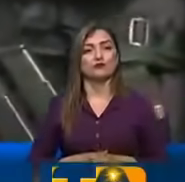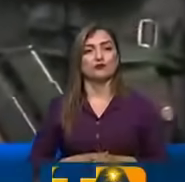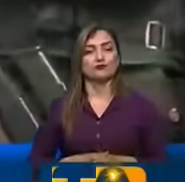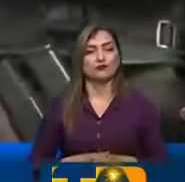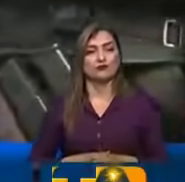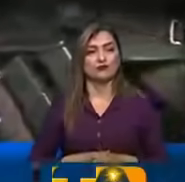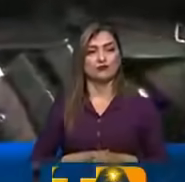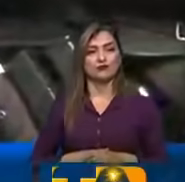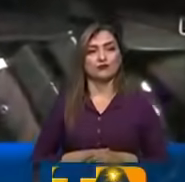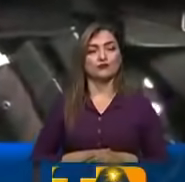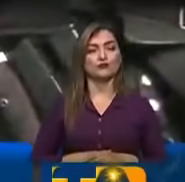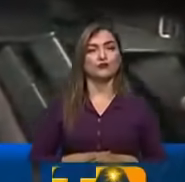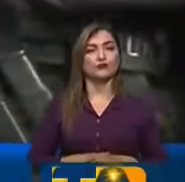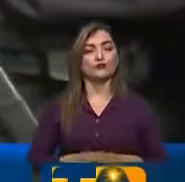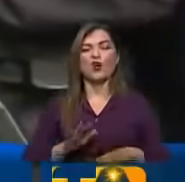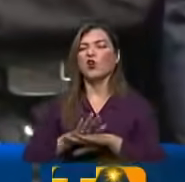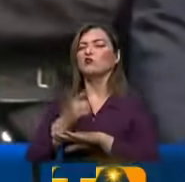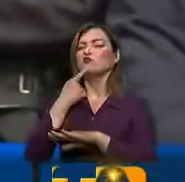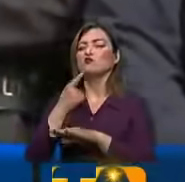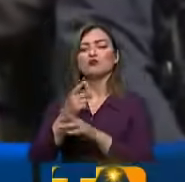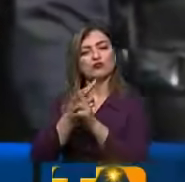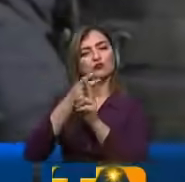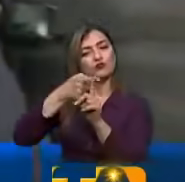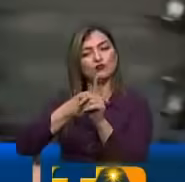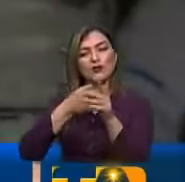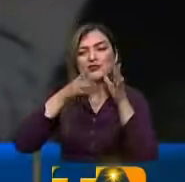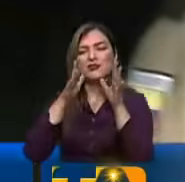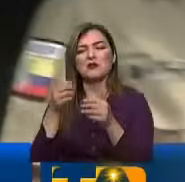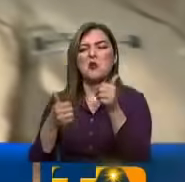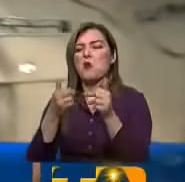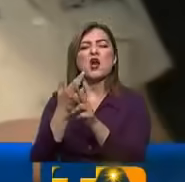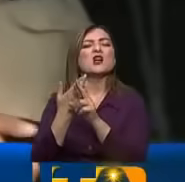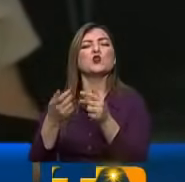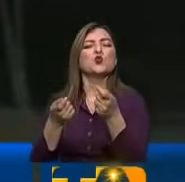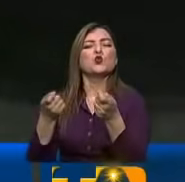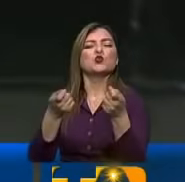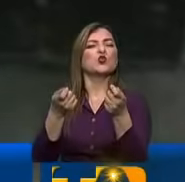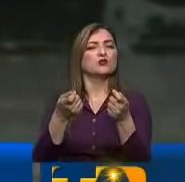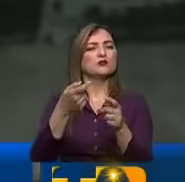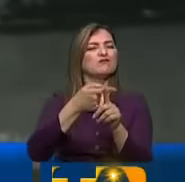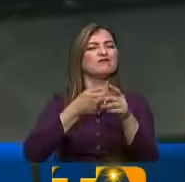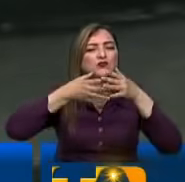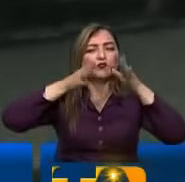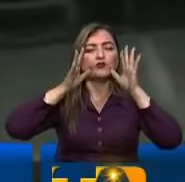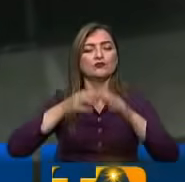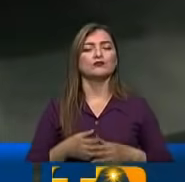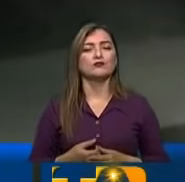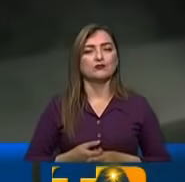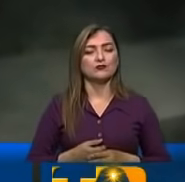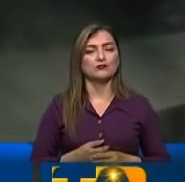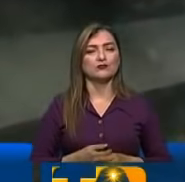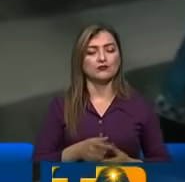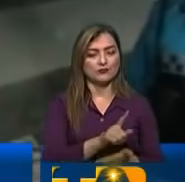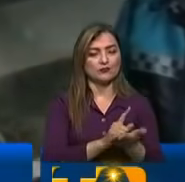alojarse con seguridad también. Usted hablaba de resultados en lo que va de diciembre, ¿cuáles han sido los resultados de los operativos que han realizado? Bueno, a nivel